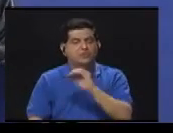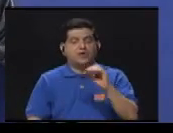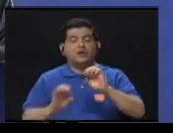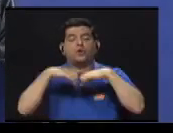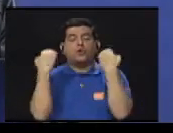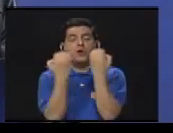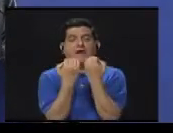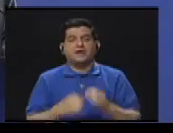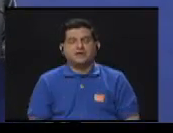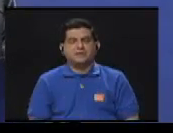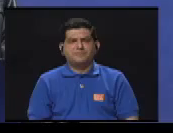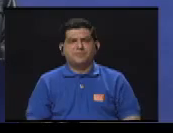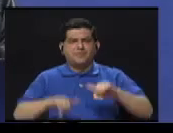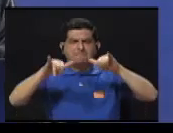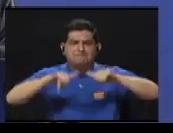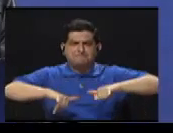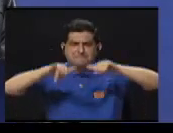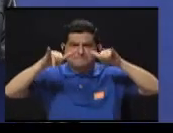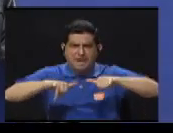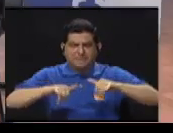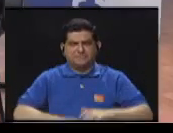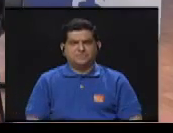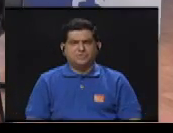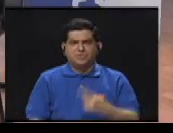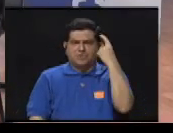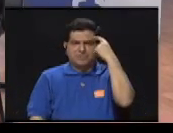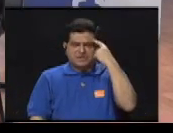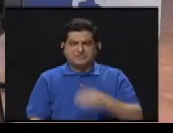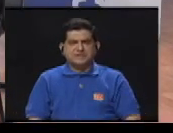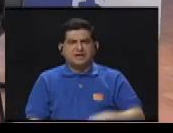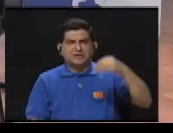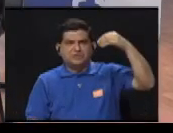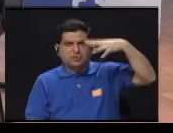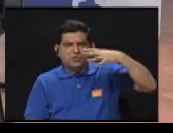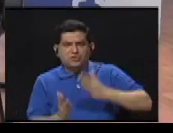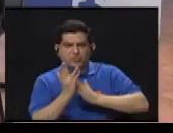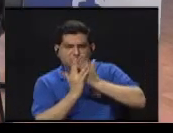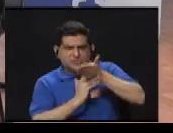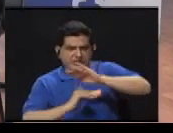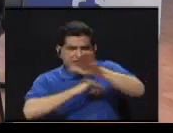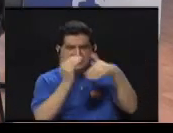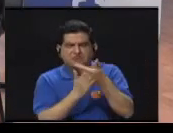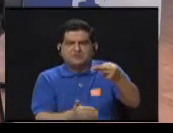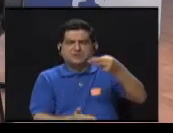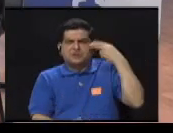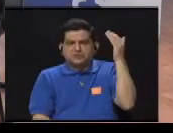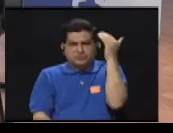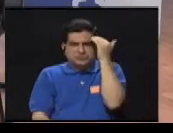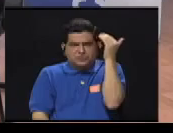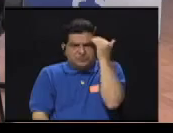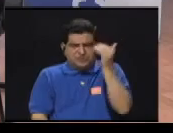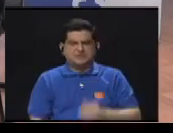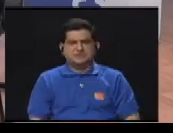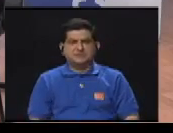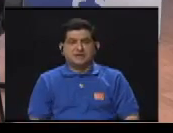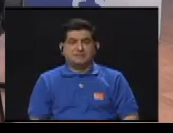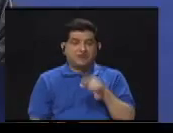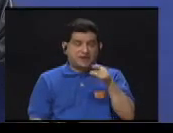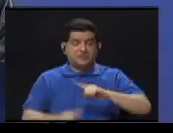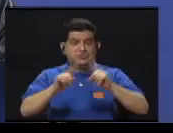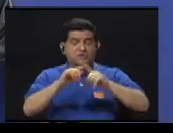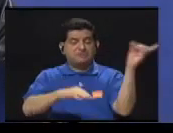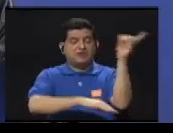lograron el equipo para mantener la luz a través de toda la historia, sabiendo que se grabó en